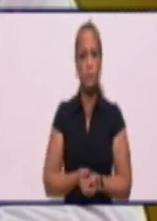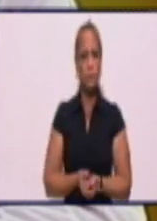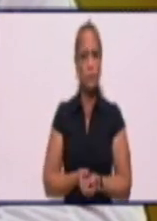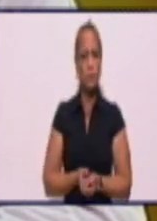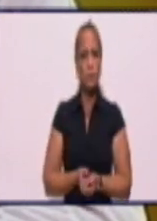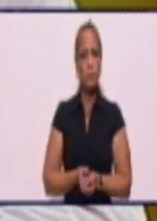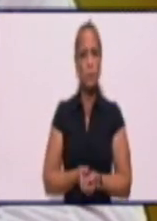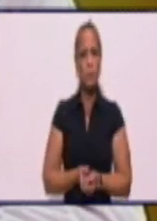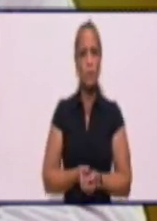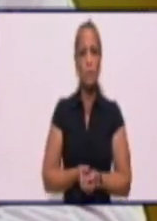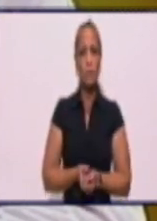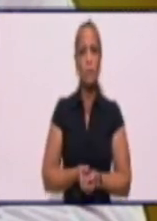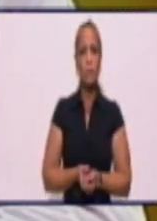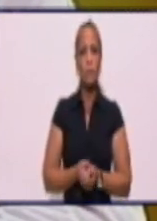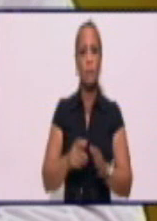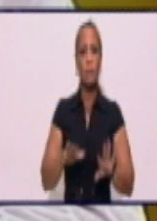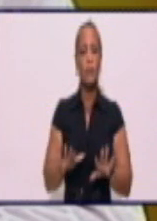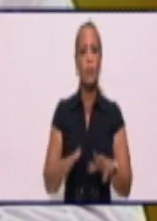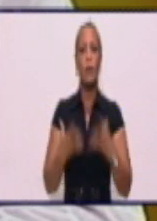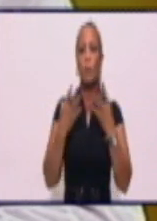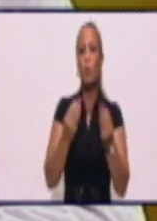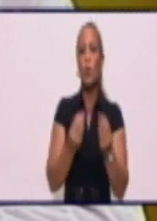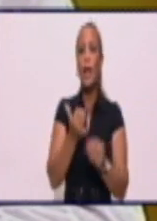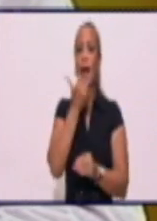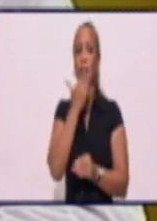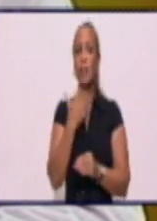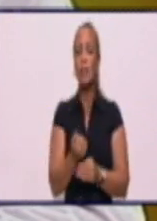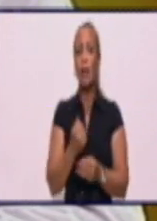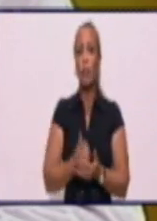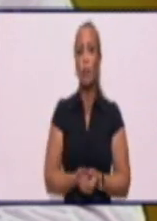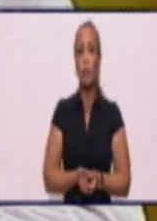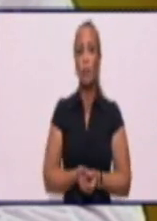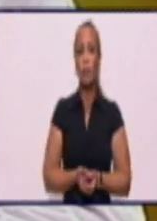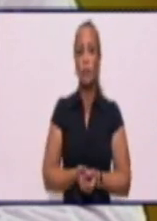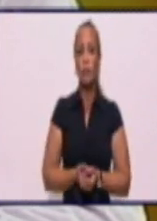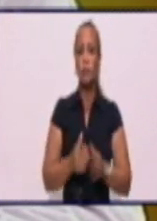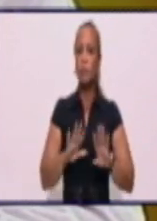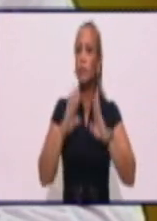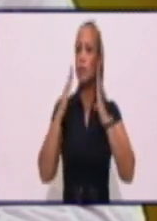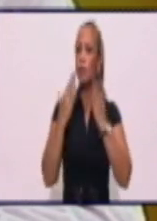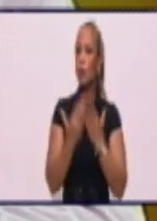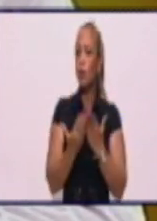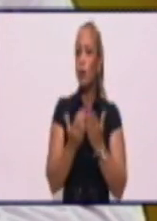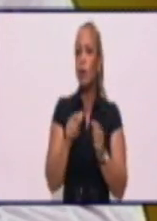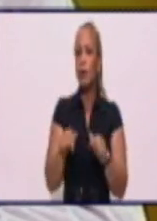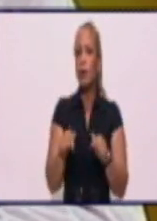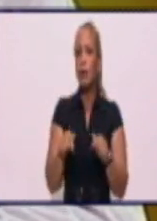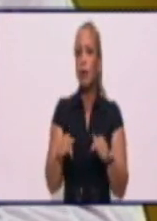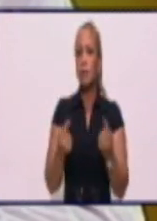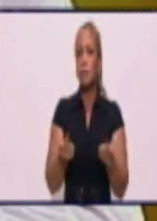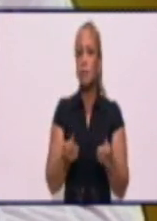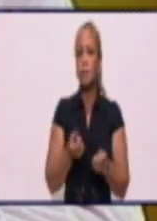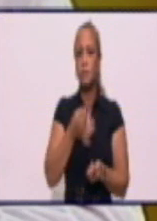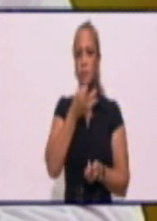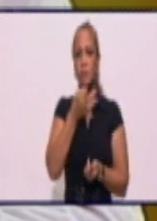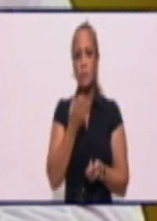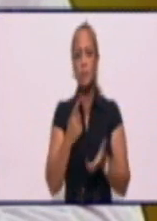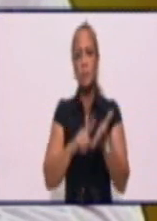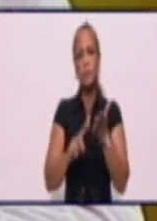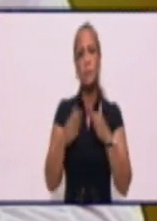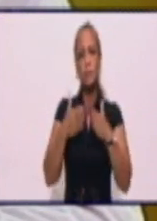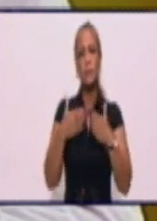Nosotros estamos muy, muy afectados con esto, y sobre todo el Hospital Céspedes, que es el hospital insignia de esta provincia,